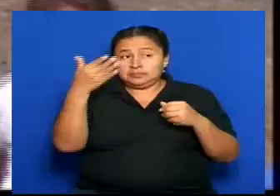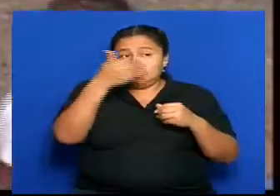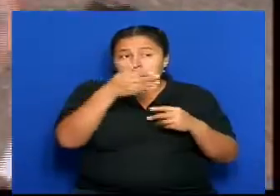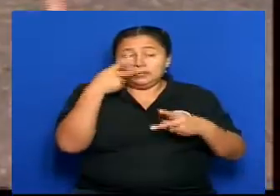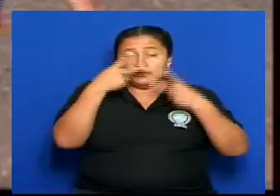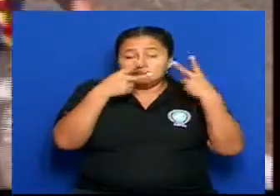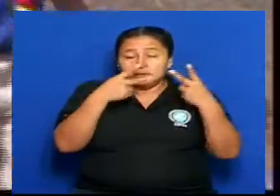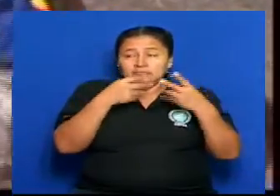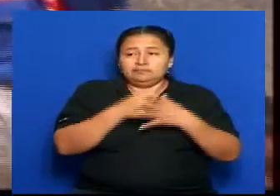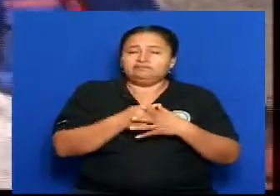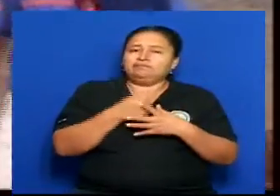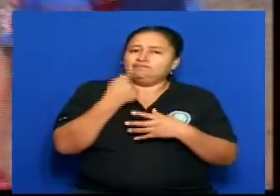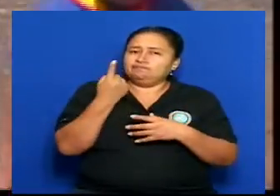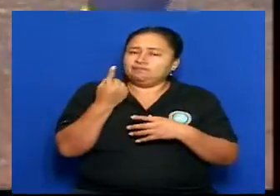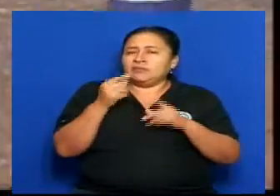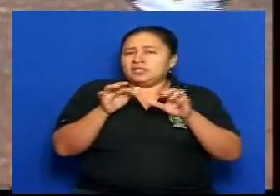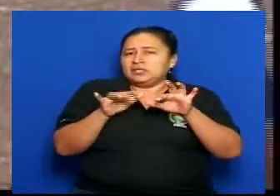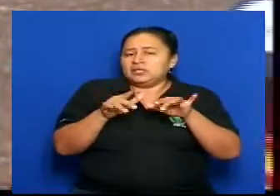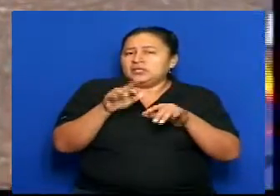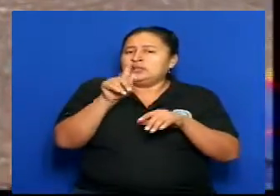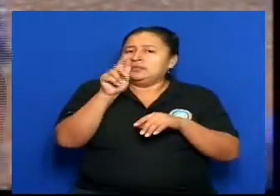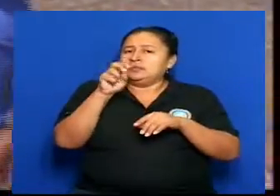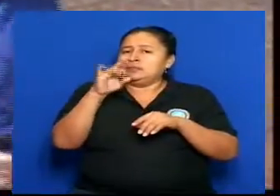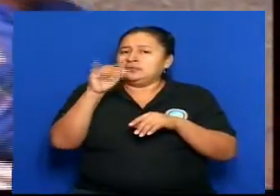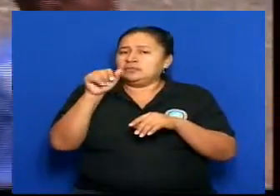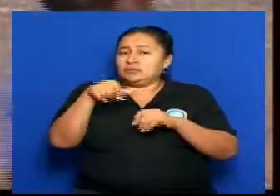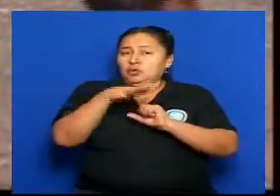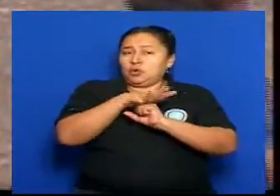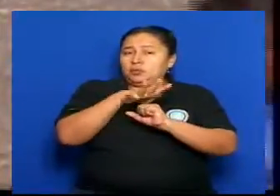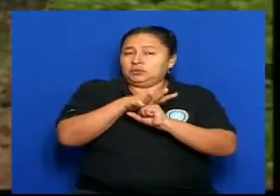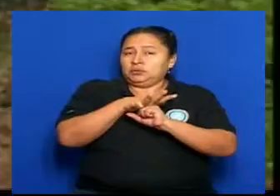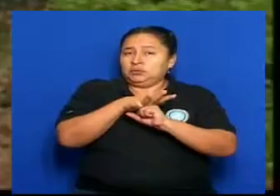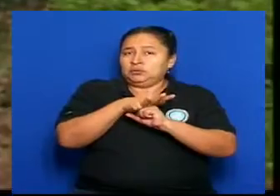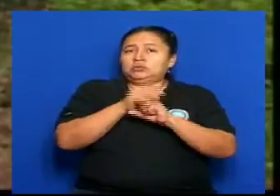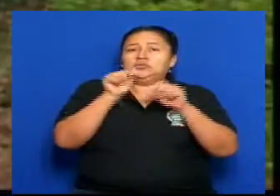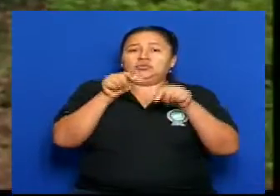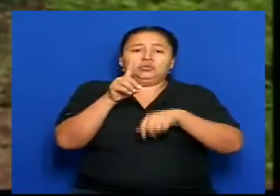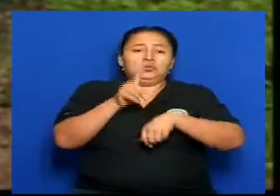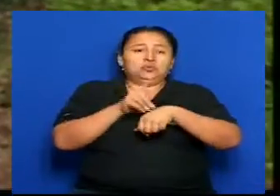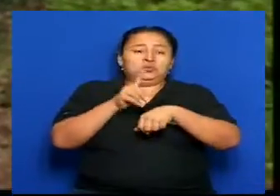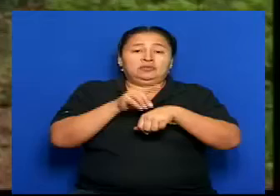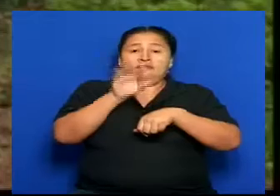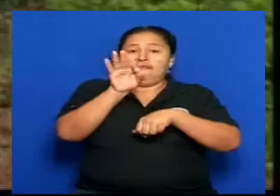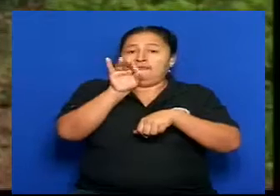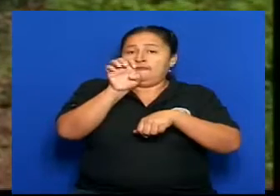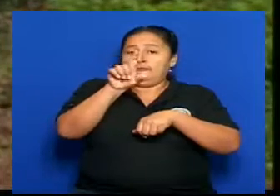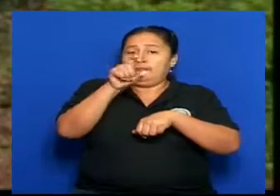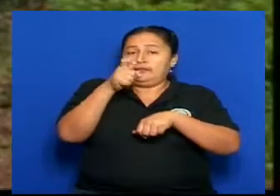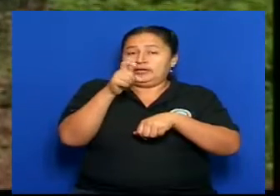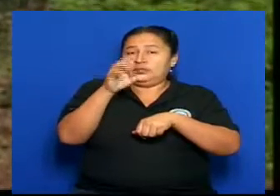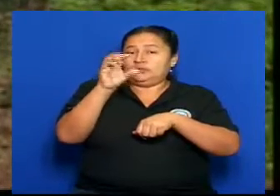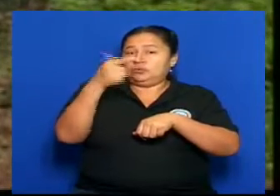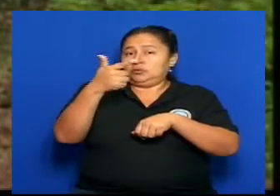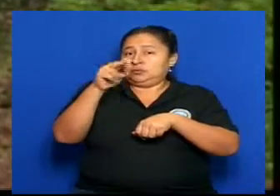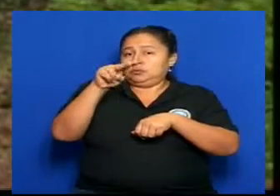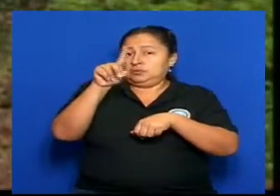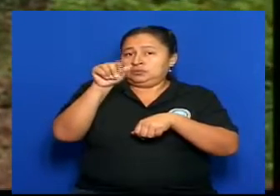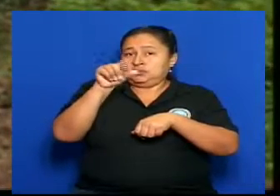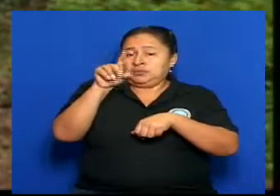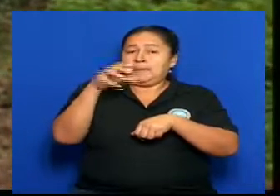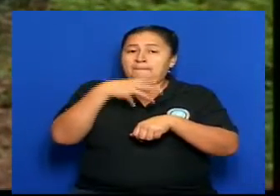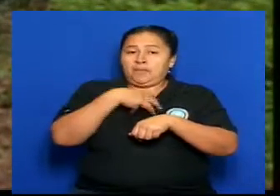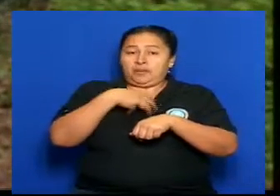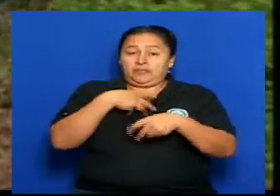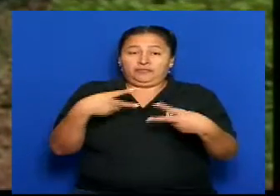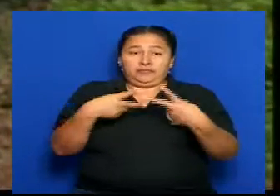coyote el secretario técnico de la comisión ejecutivo de la comisión el doctor félix gonzález que es de más allá le